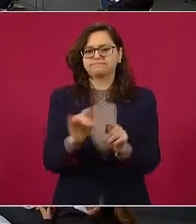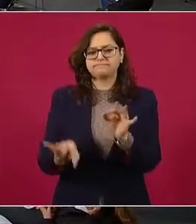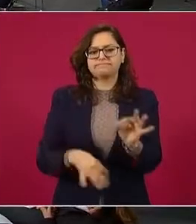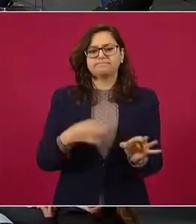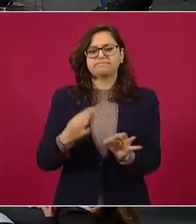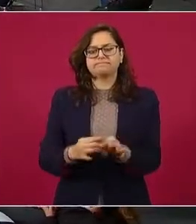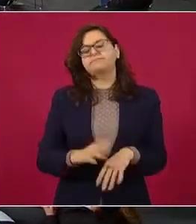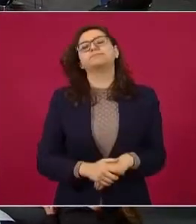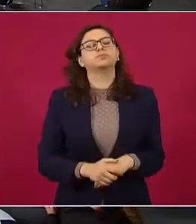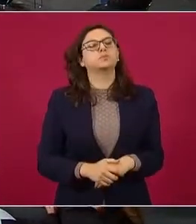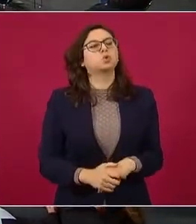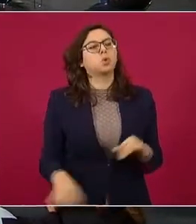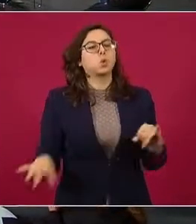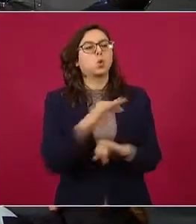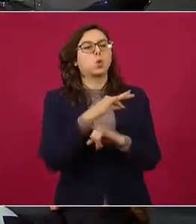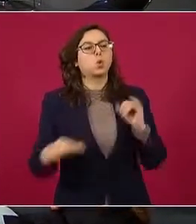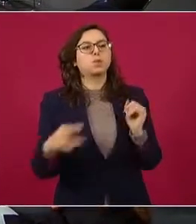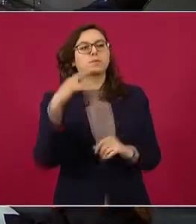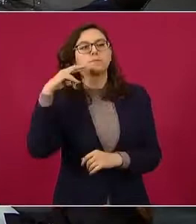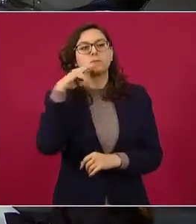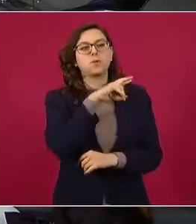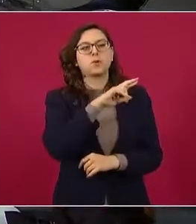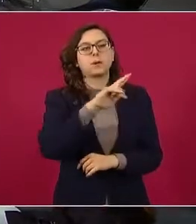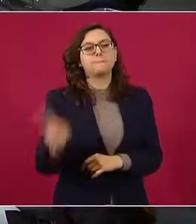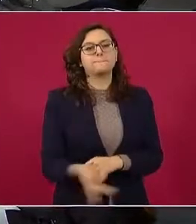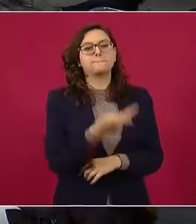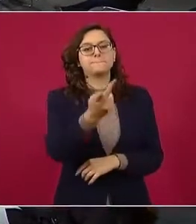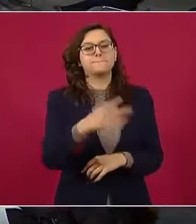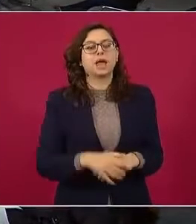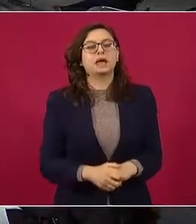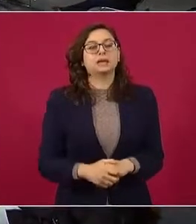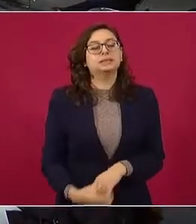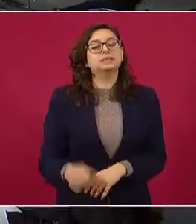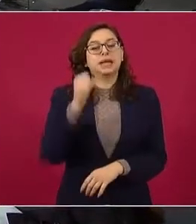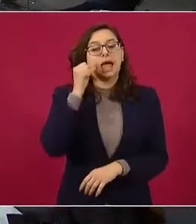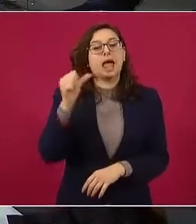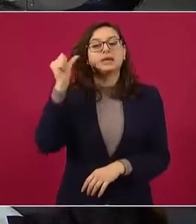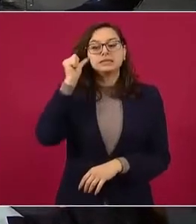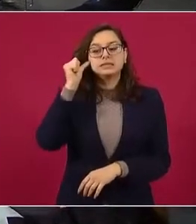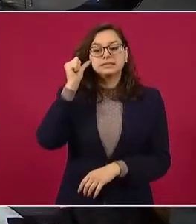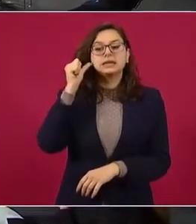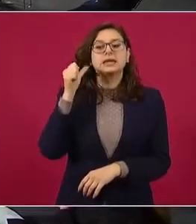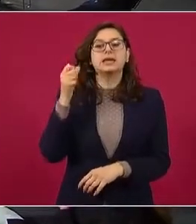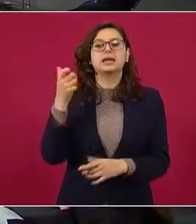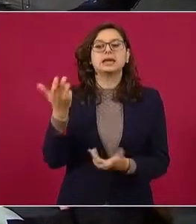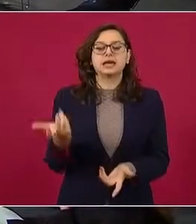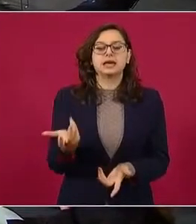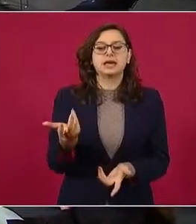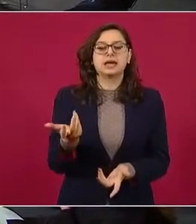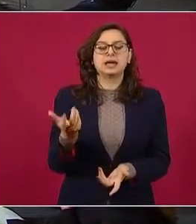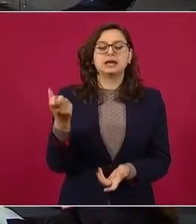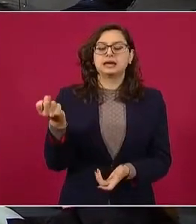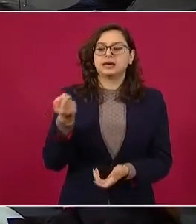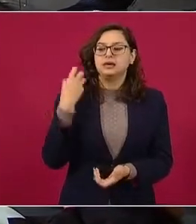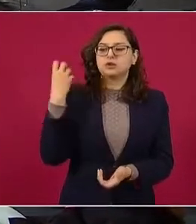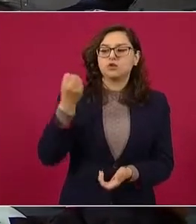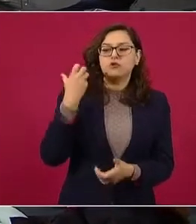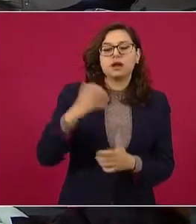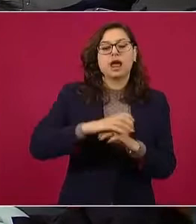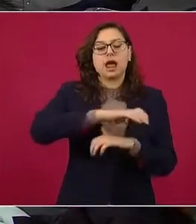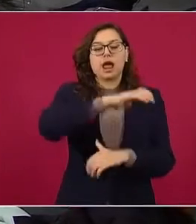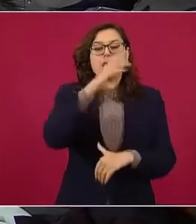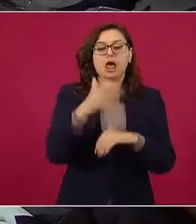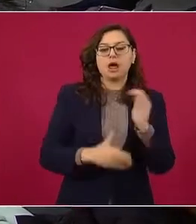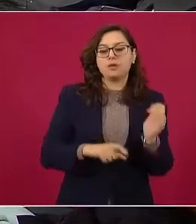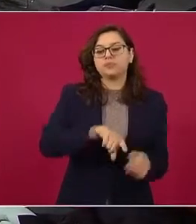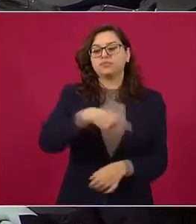ya muy rápidamente, ayer por la mañana, después de la conferencia matutina, el senador con licencia, gobernador Samuel García, efectúa